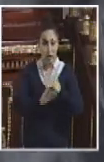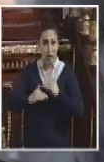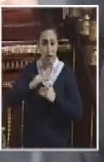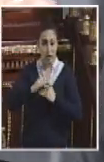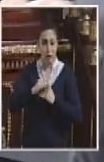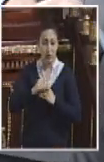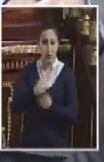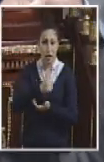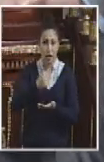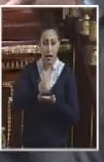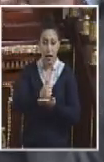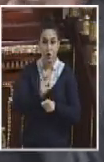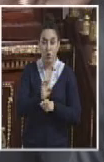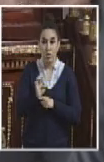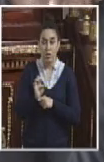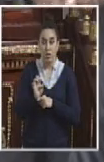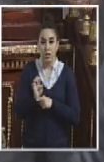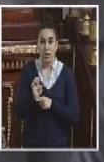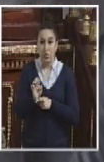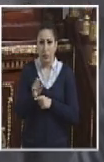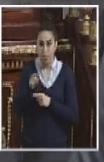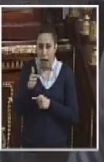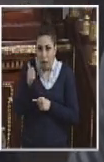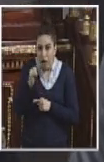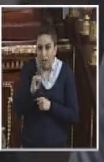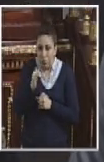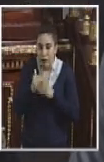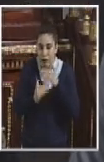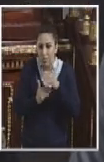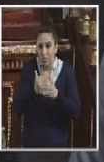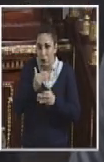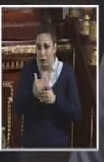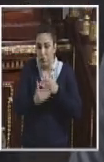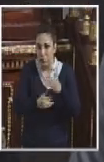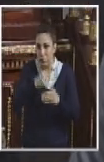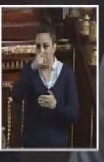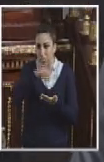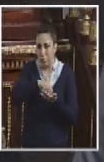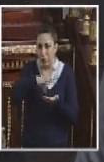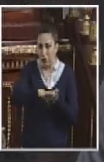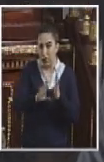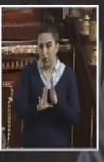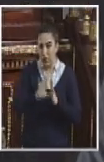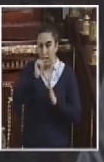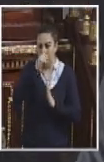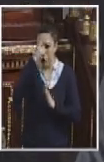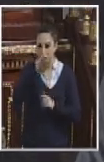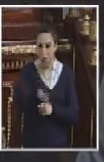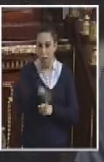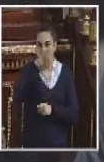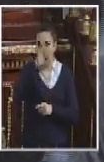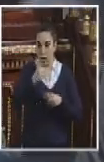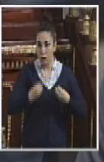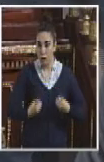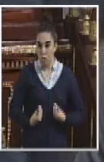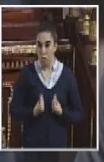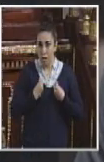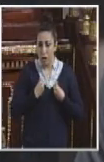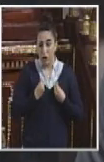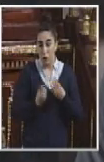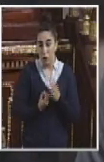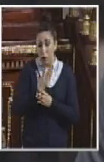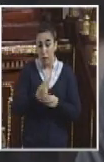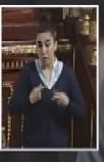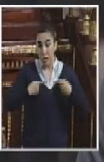es el procedimiento especial que marca la Constitución para el nombramiento de la